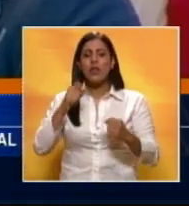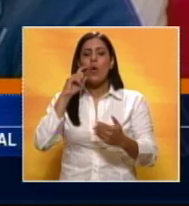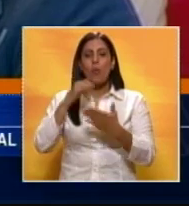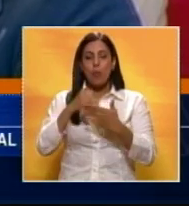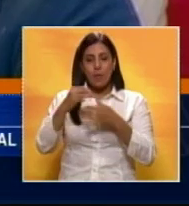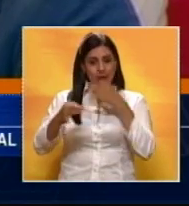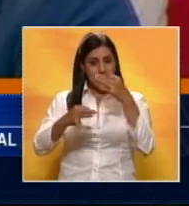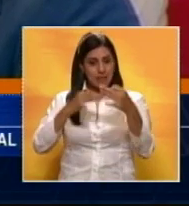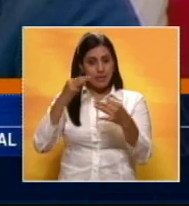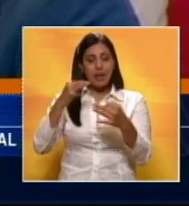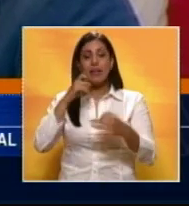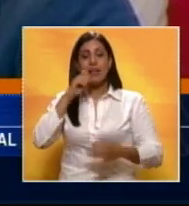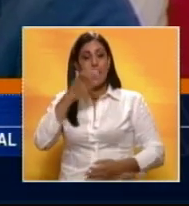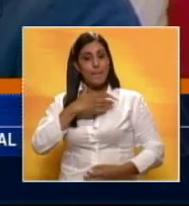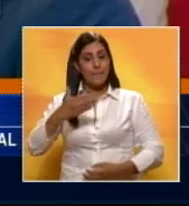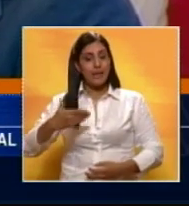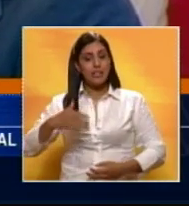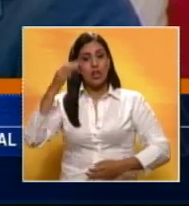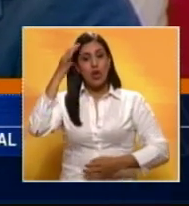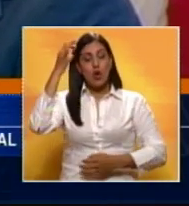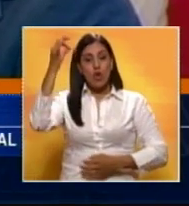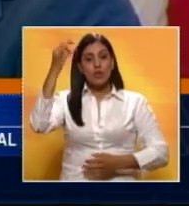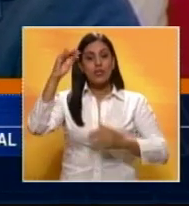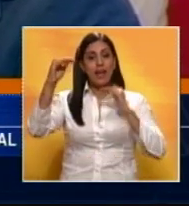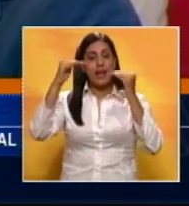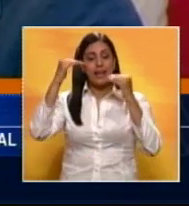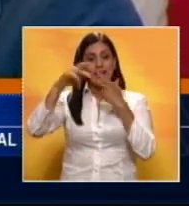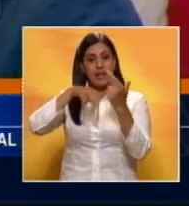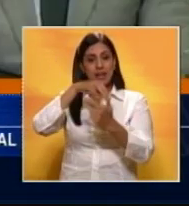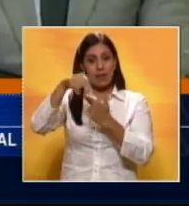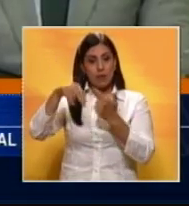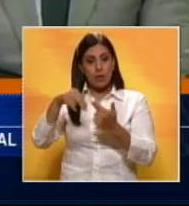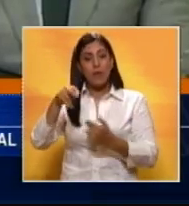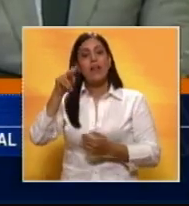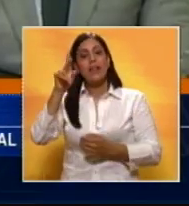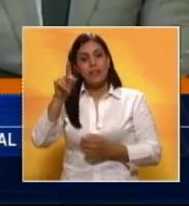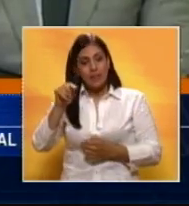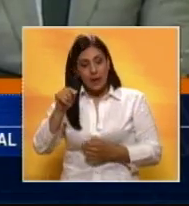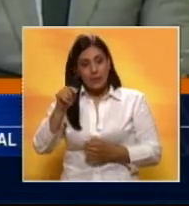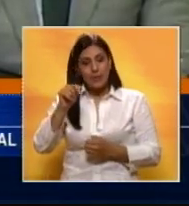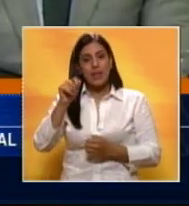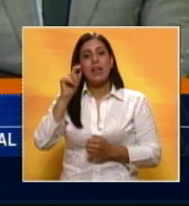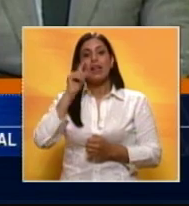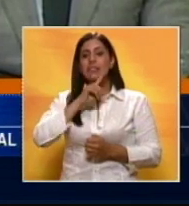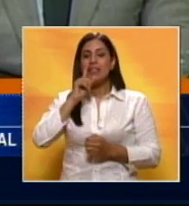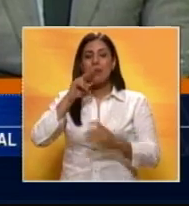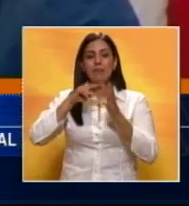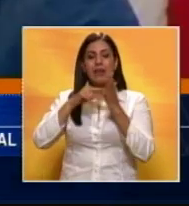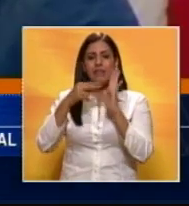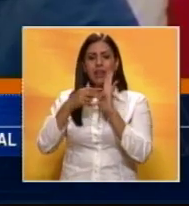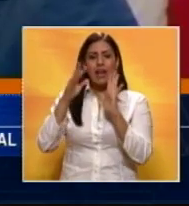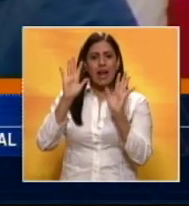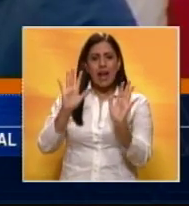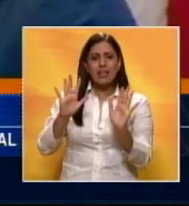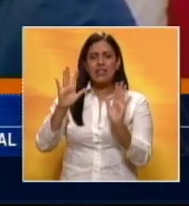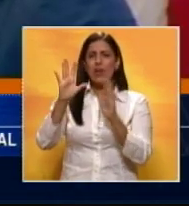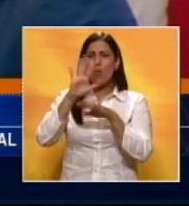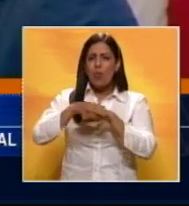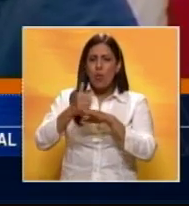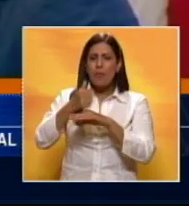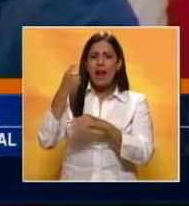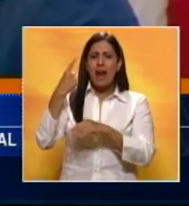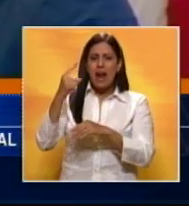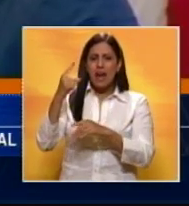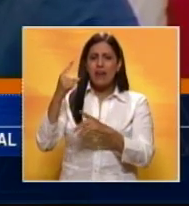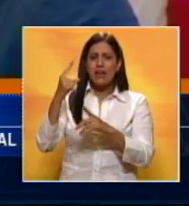pruebas ofrecidas por el presidente del Consejo Moral Republicano. Asimismo, deja de relacionar los hechos que consecuentemente